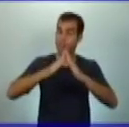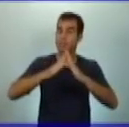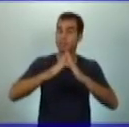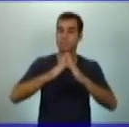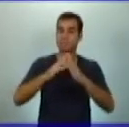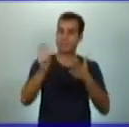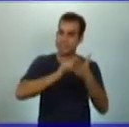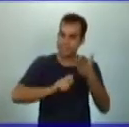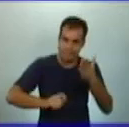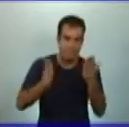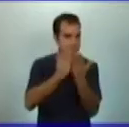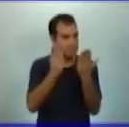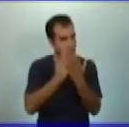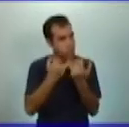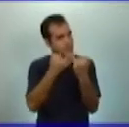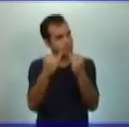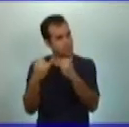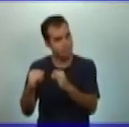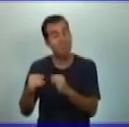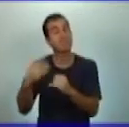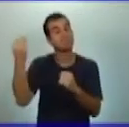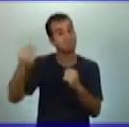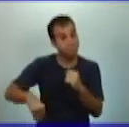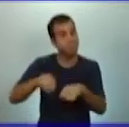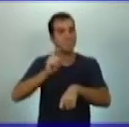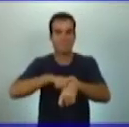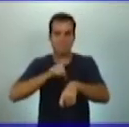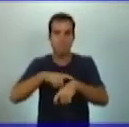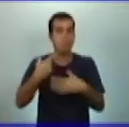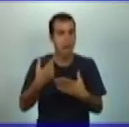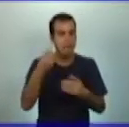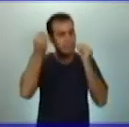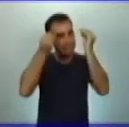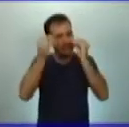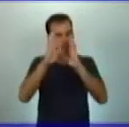de forma independiente y que aprovechen el tiempo para